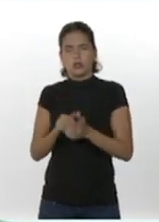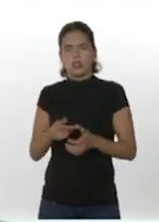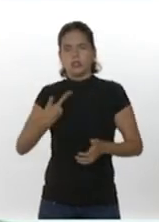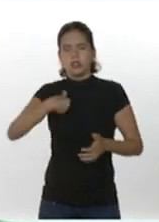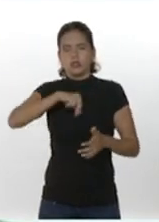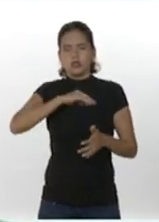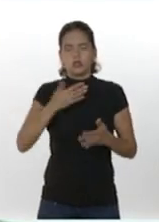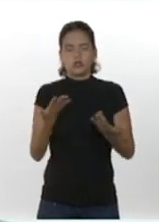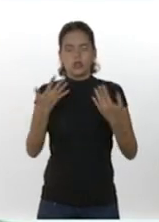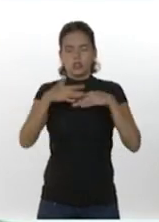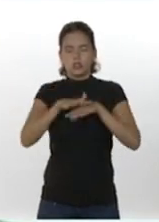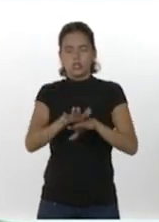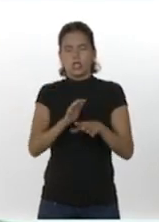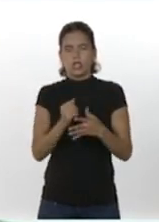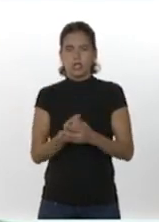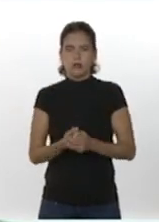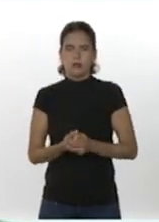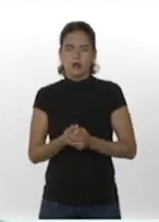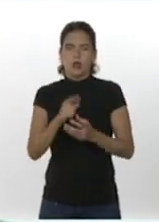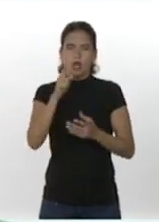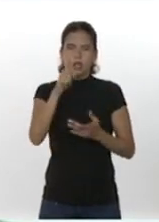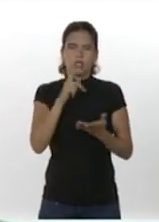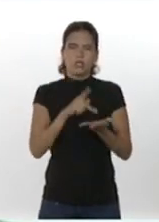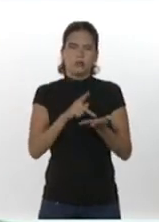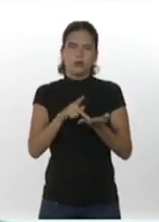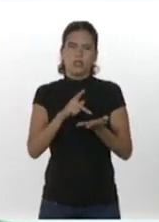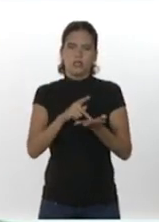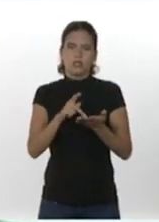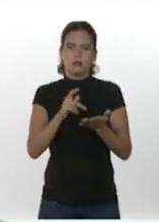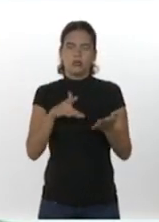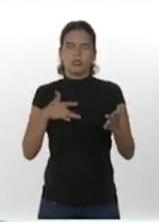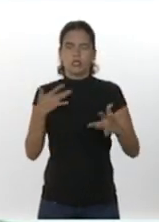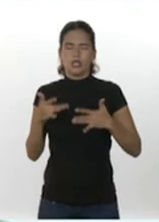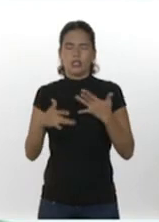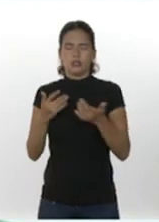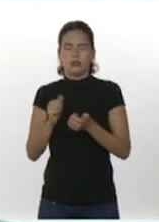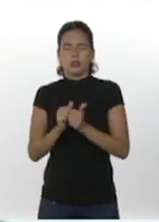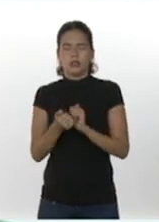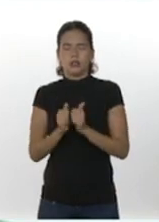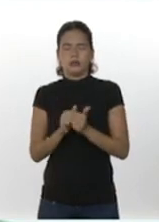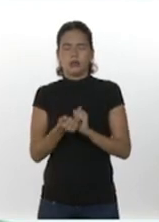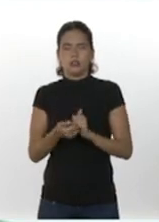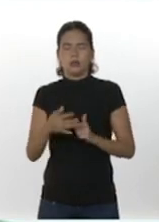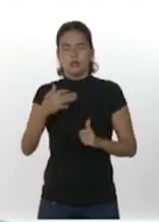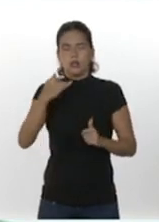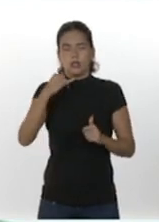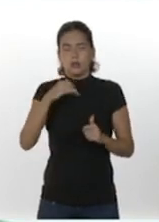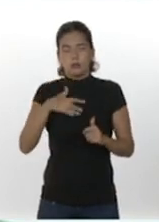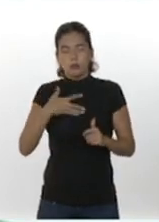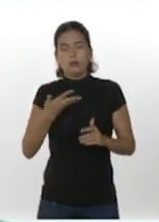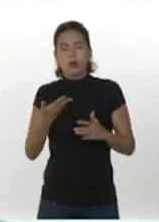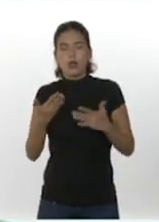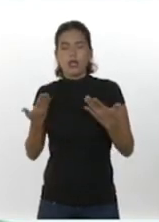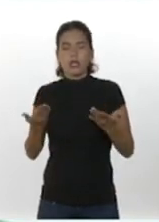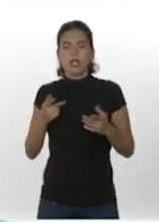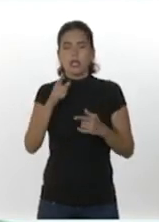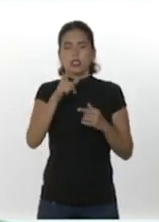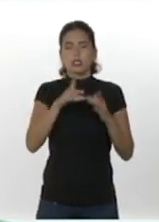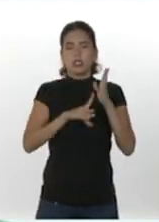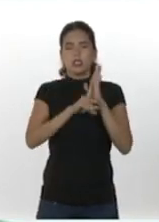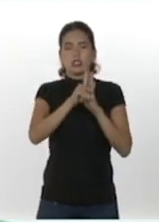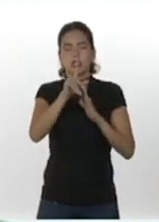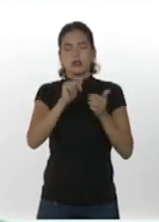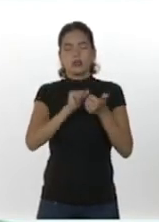nosotros integramos a ese participante en actividades deportivas, existe la posibilidad de que él se desarrolle en el